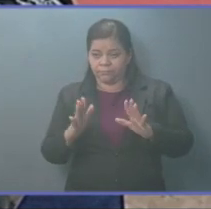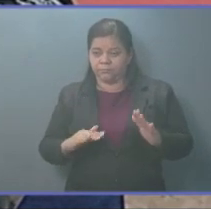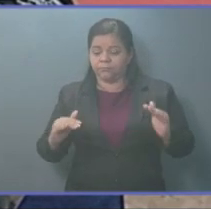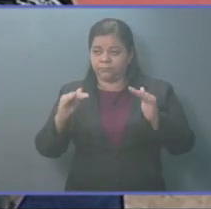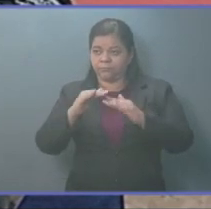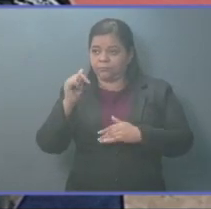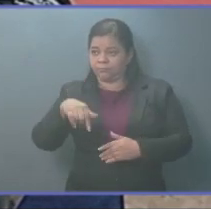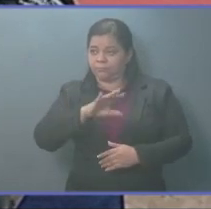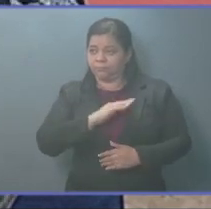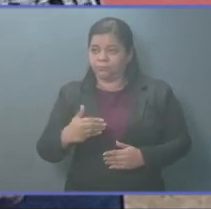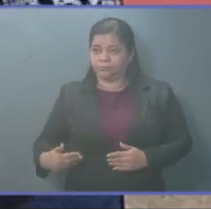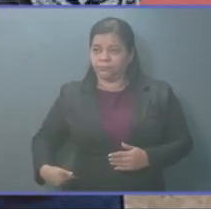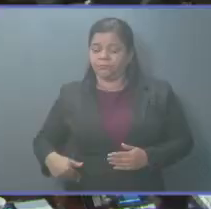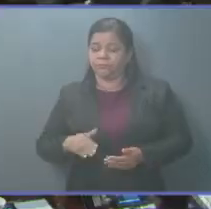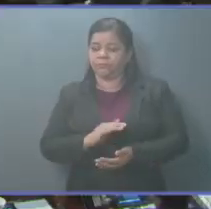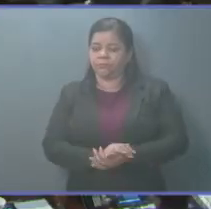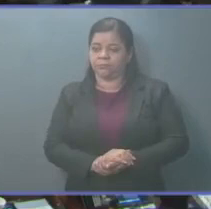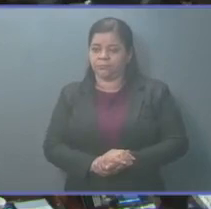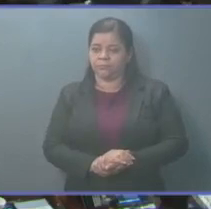señor presidente.